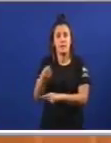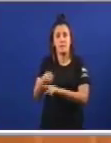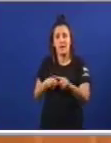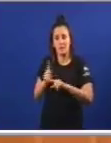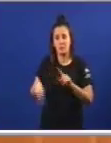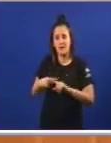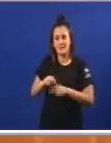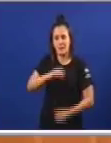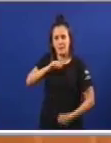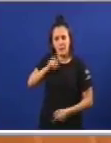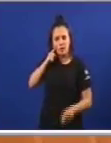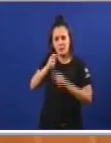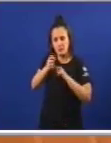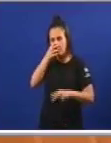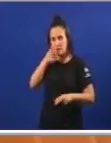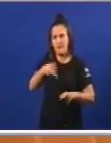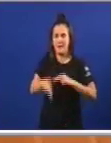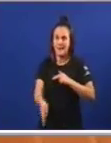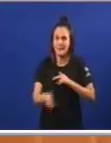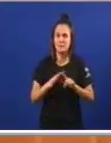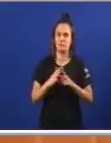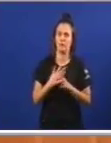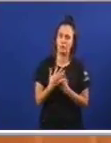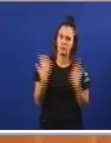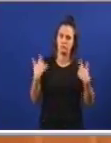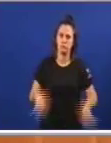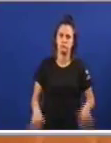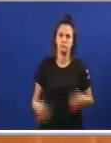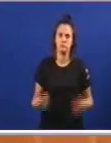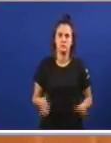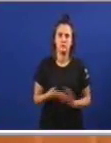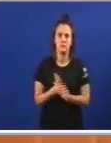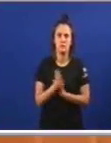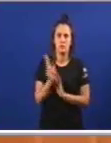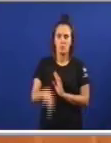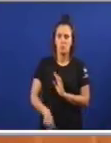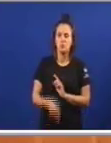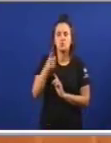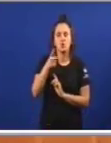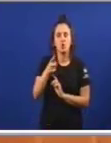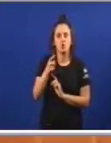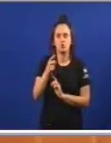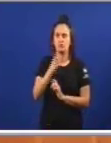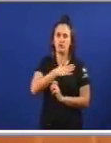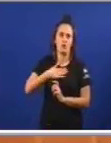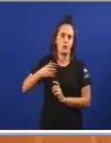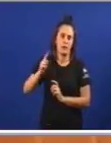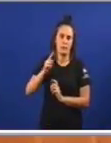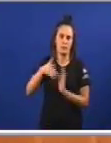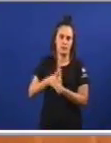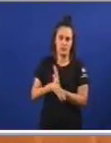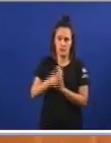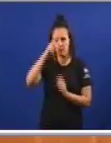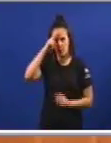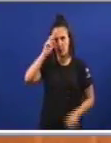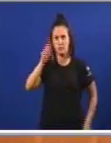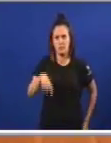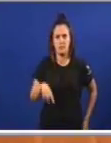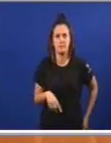capacidade para prever unha situación que, dende logo, non só non desexable, sino moi